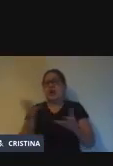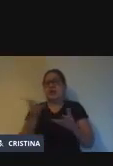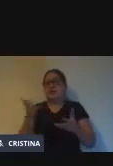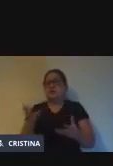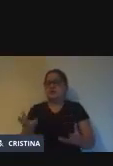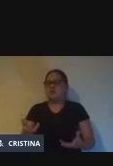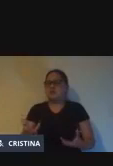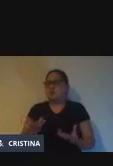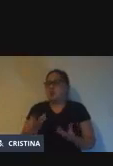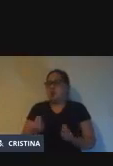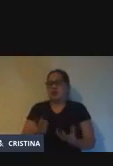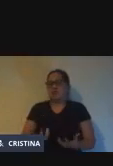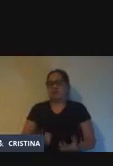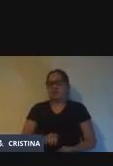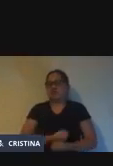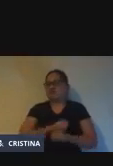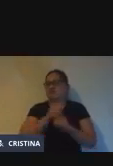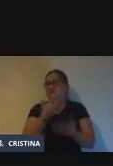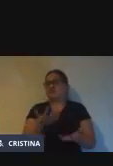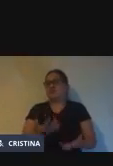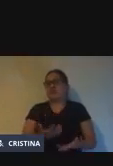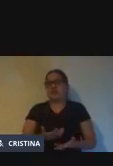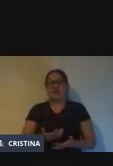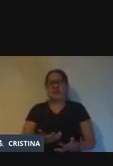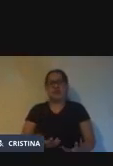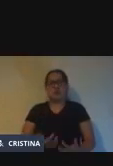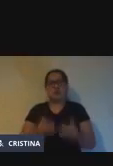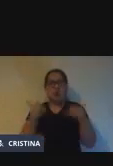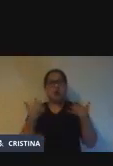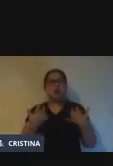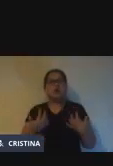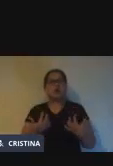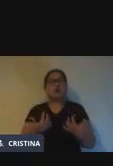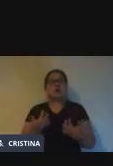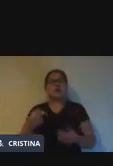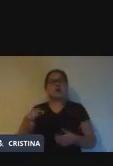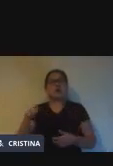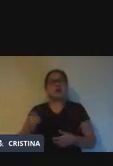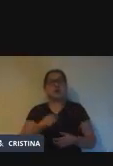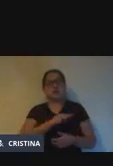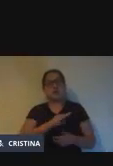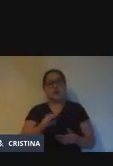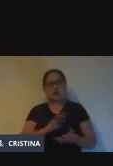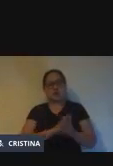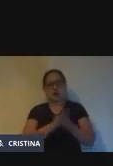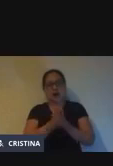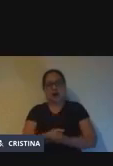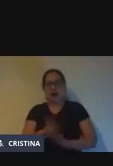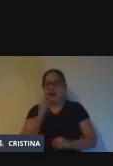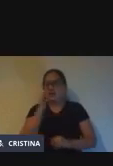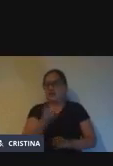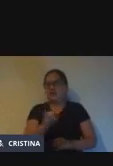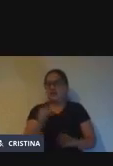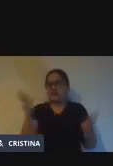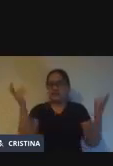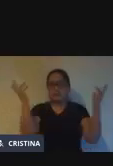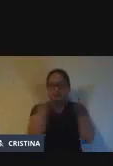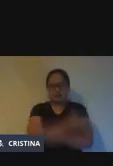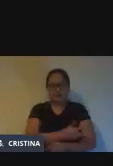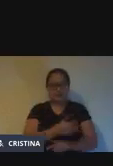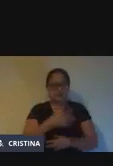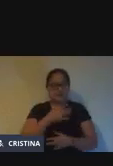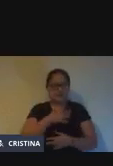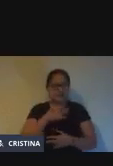emocional, misma que se convertirá en un proceso neurótico, en una